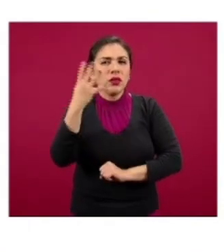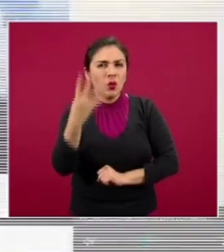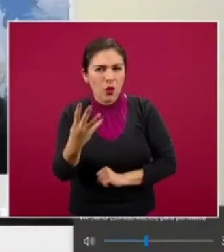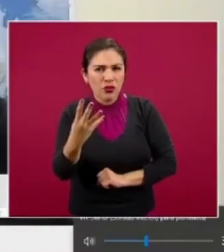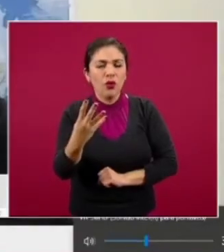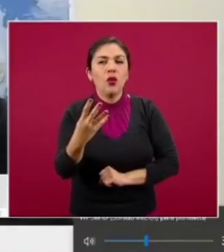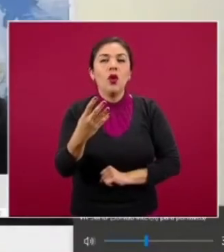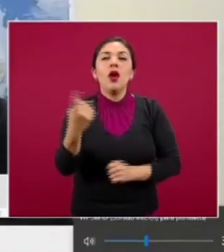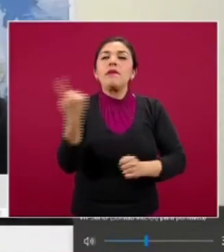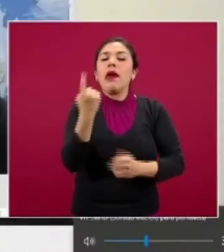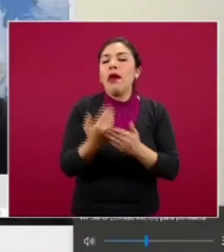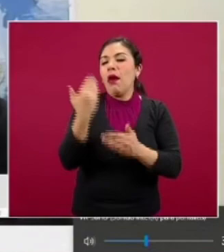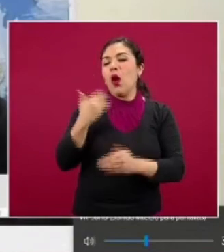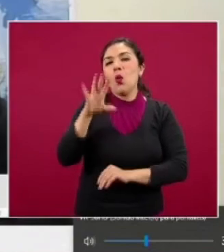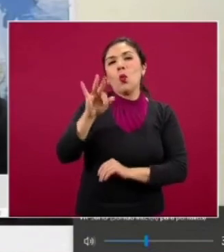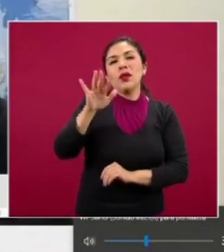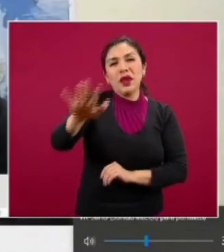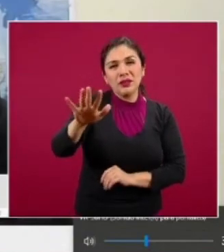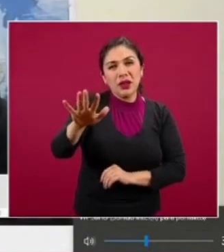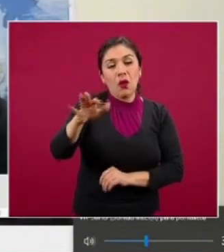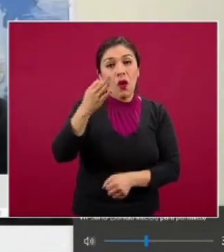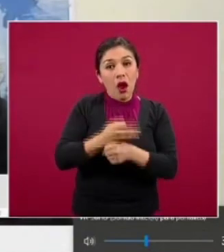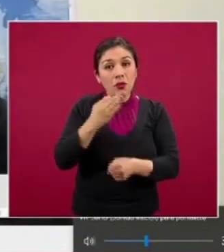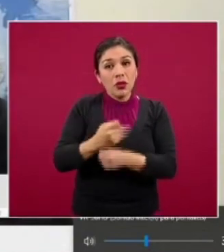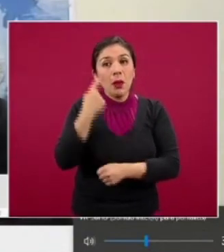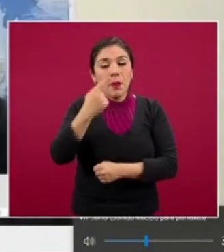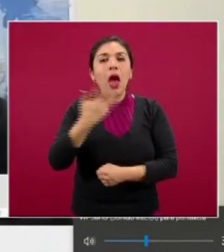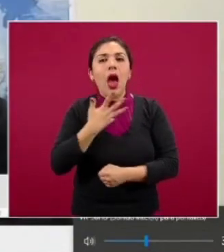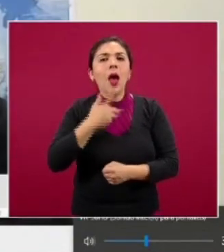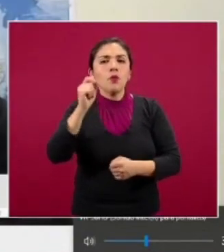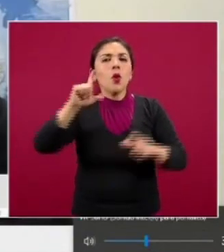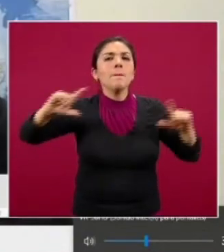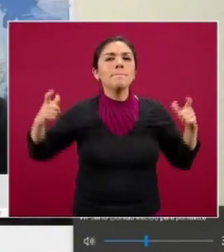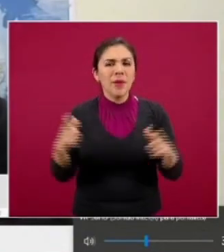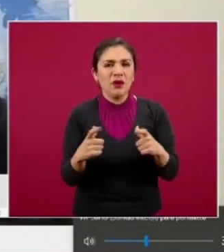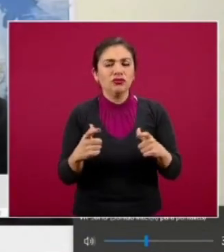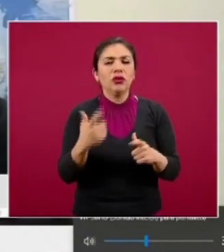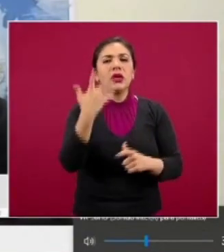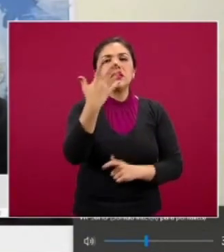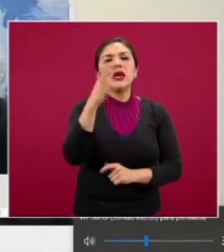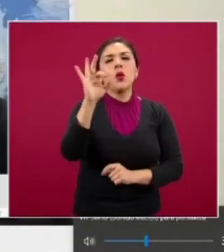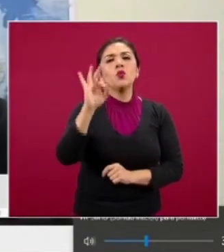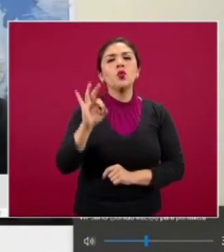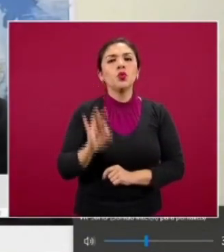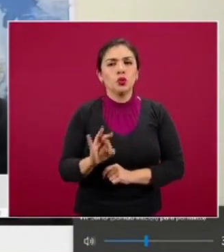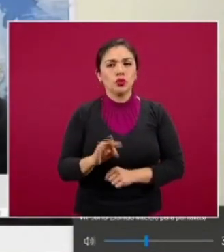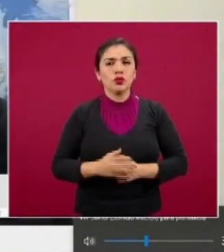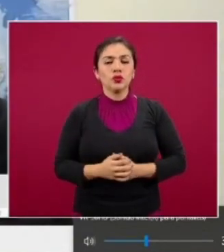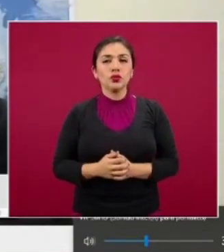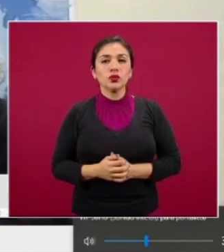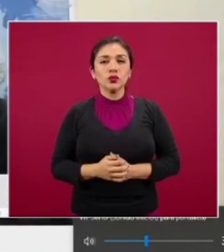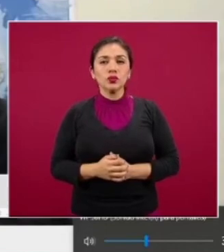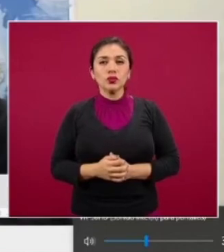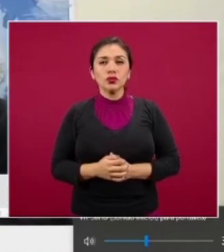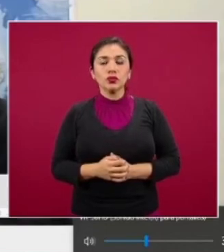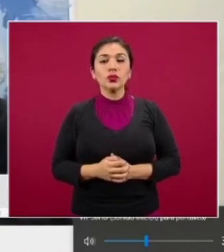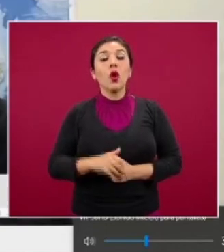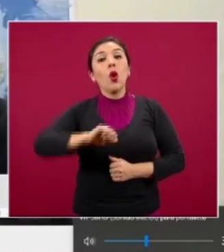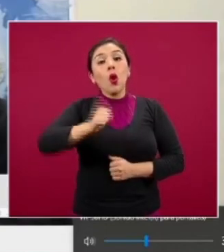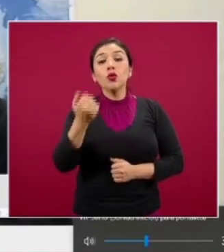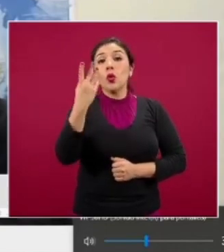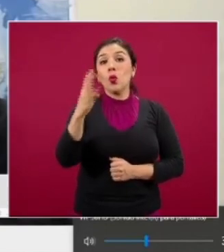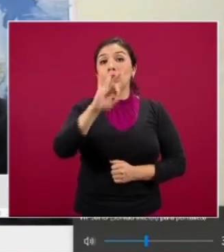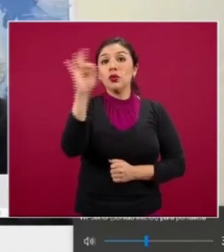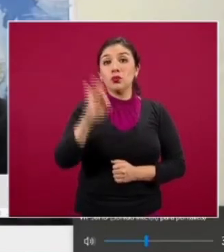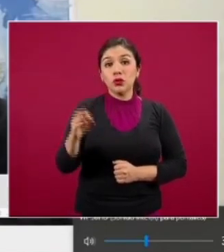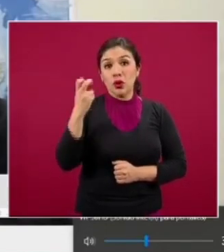44 en comparación con la 45, hubo una reducción de 5 puntos porcentuales. Y 4% de